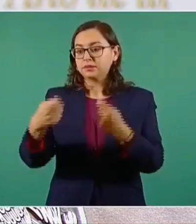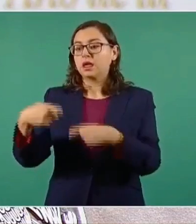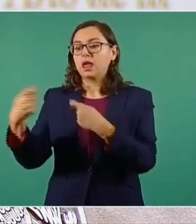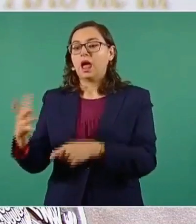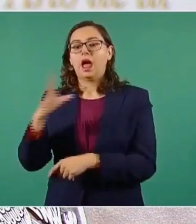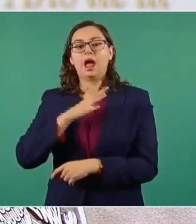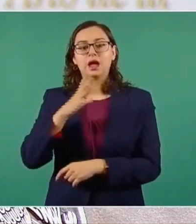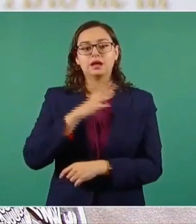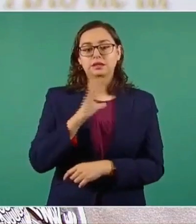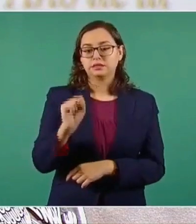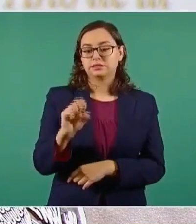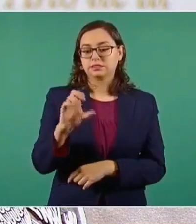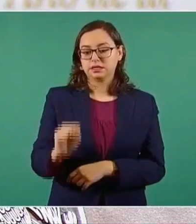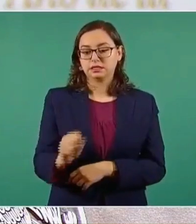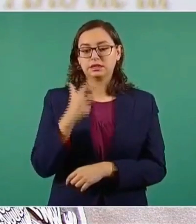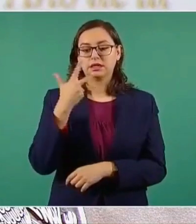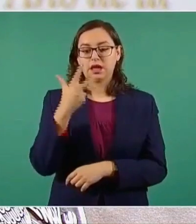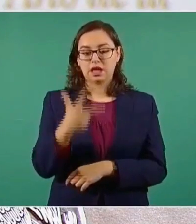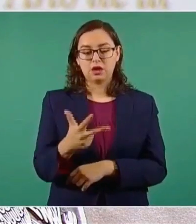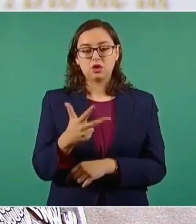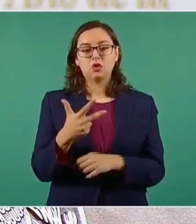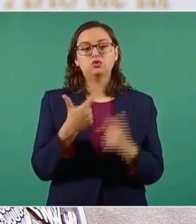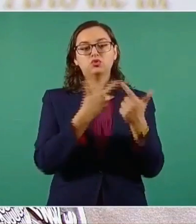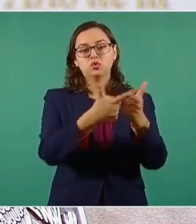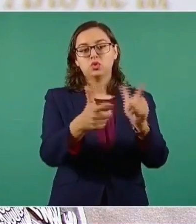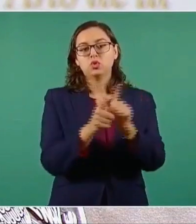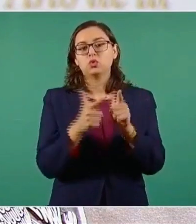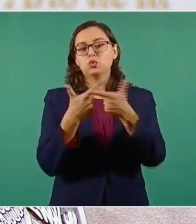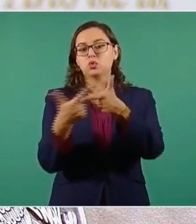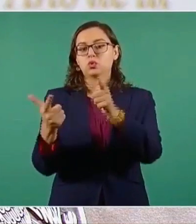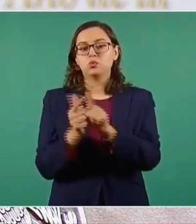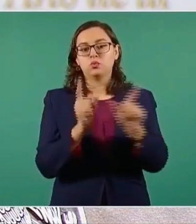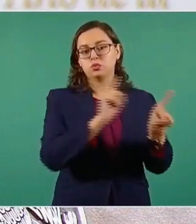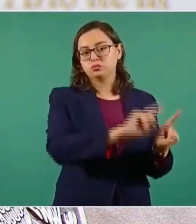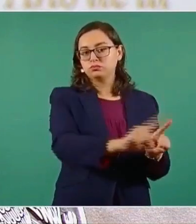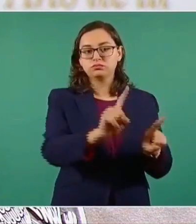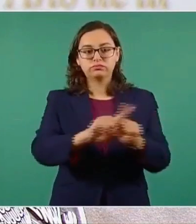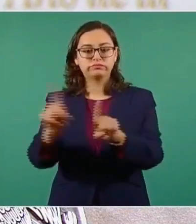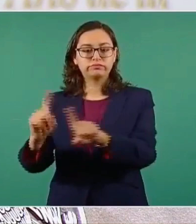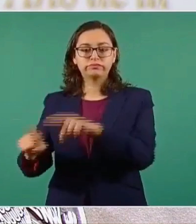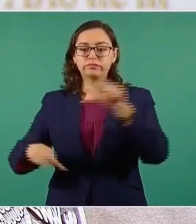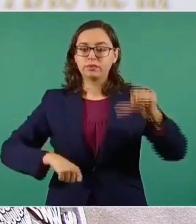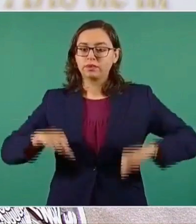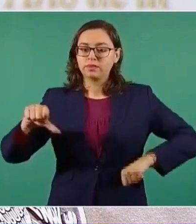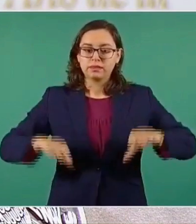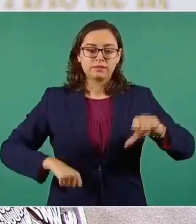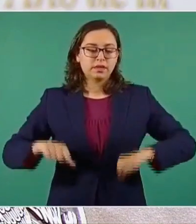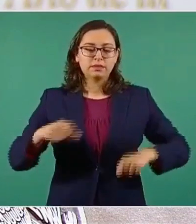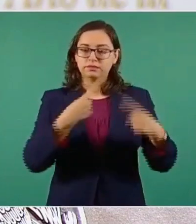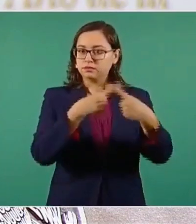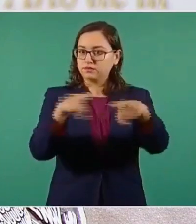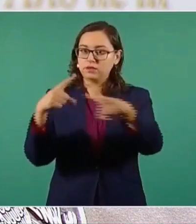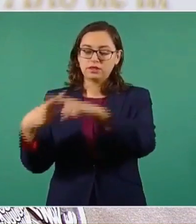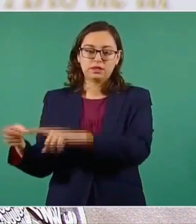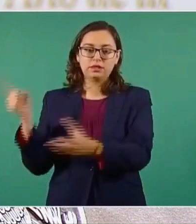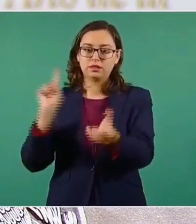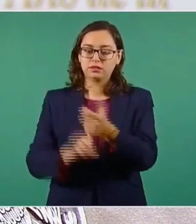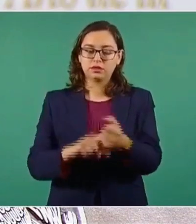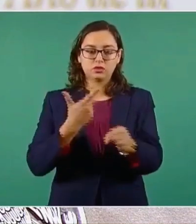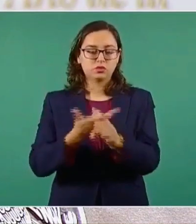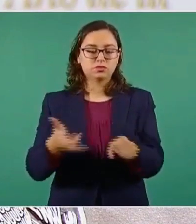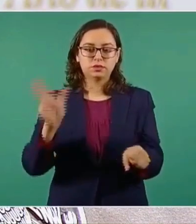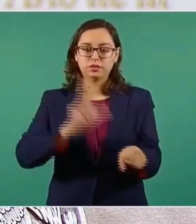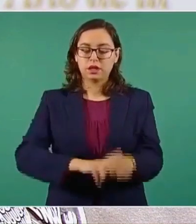premiadas 68 categorías diferentes con labores muy variadas, pero muy, muy importantes para la labor